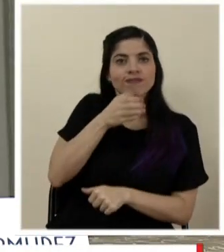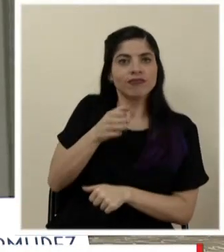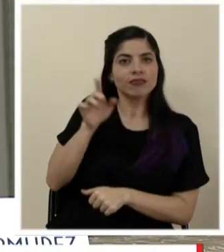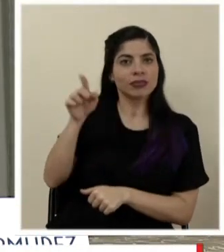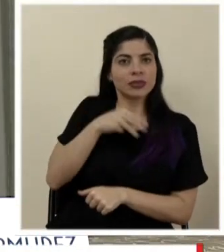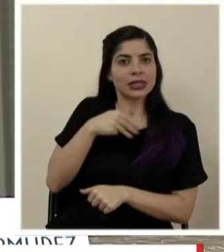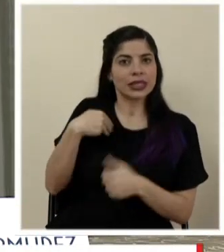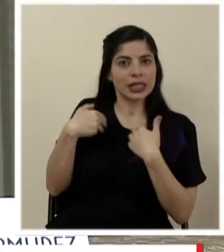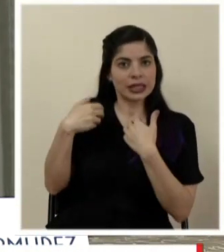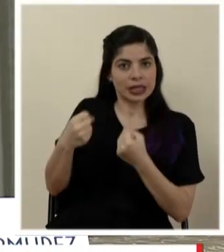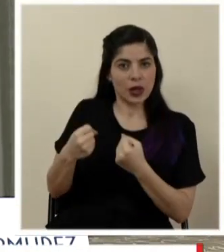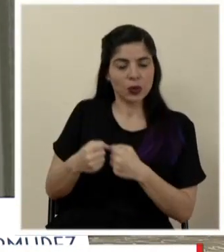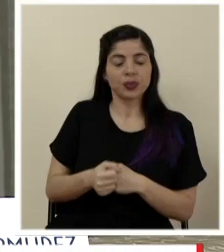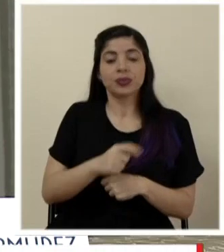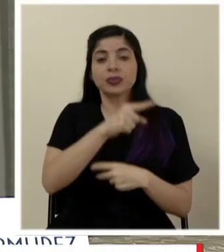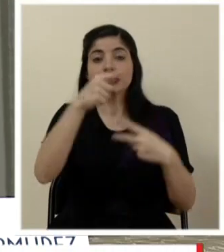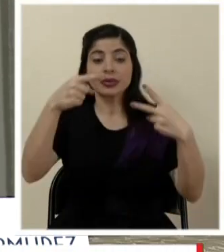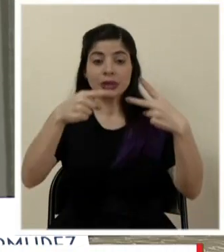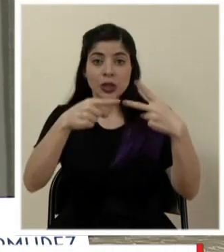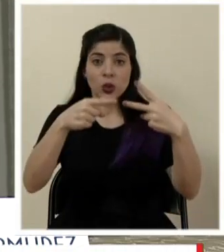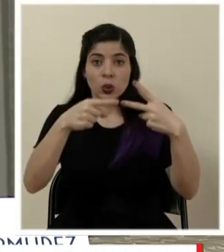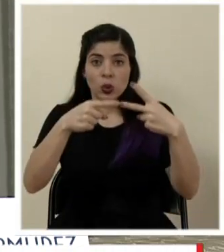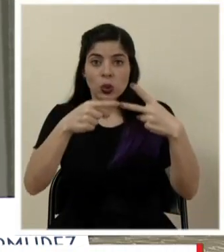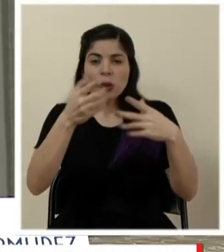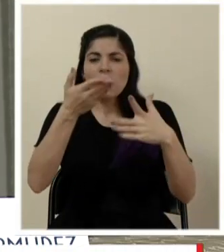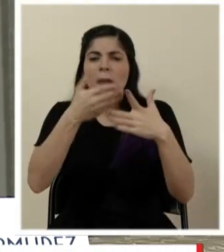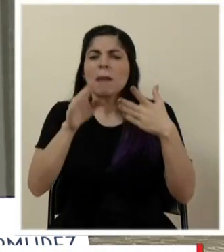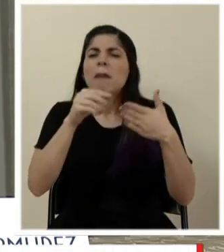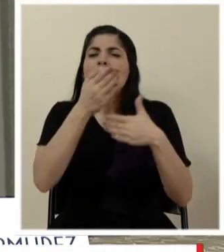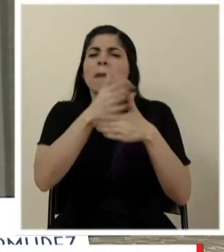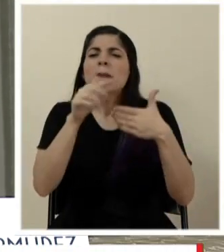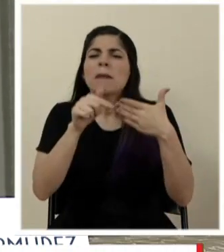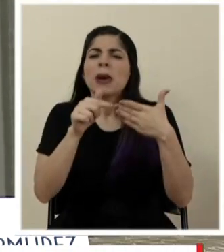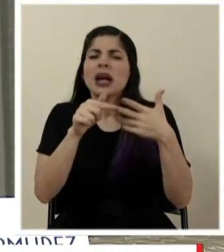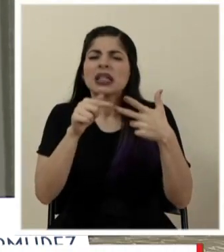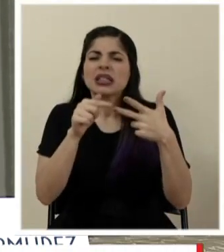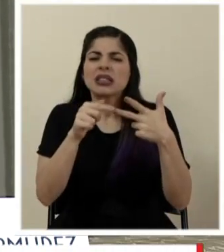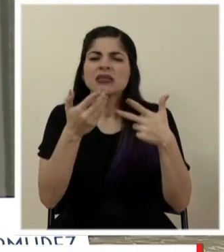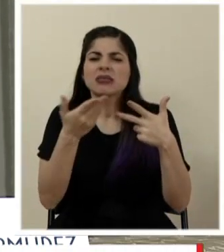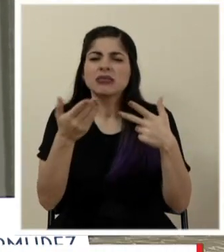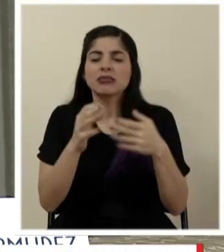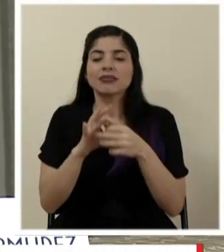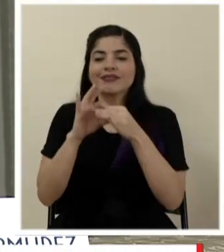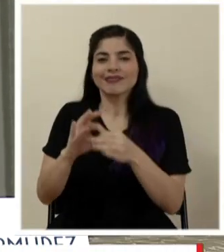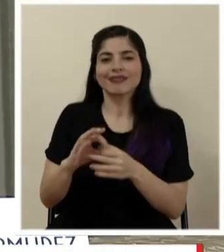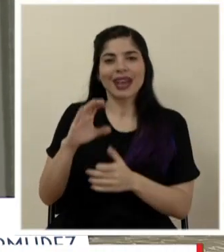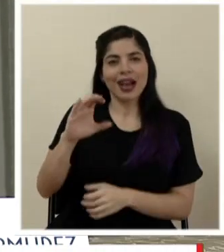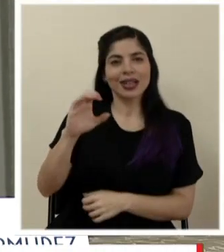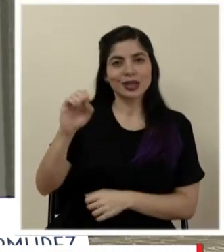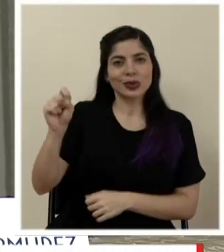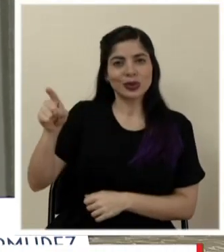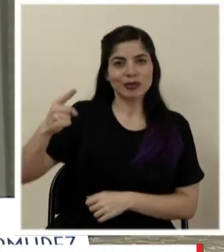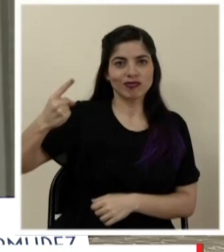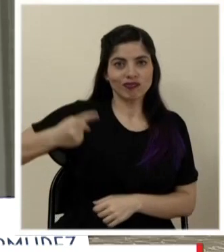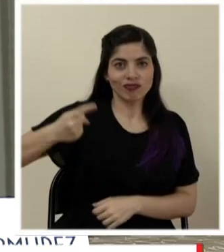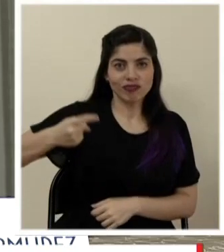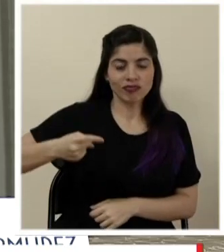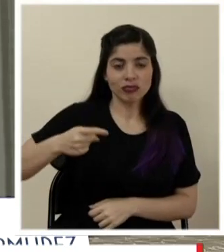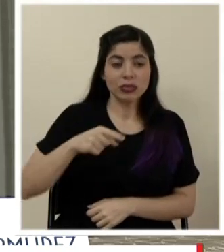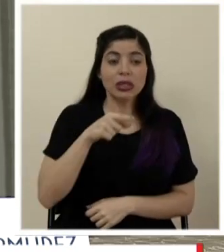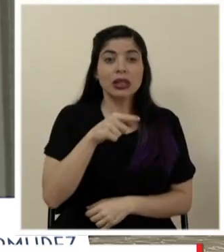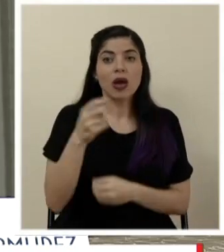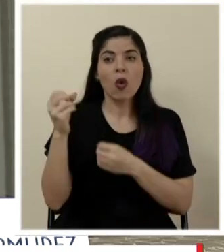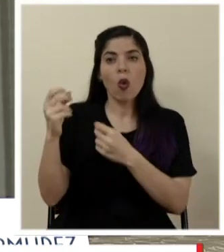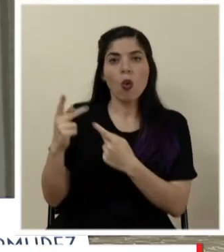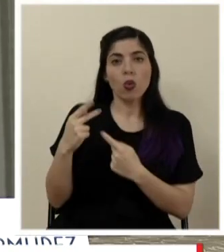Salud. Segundo, un componente que tiene que ver con los lineamientos de la Caja Costarricense de Seguro Social. Esto nos